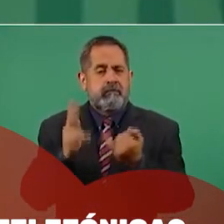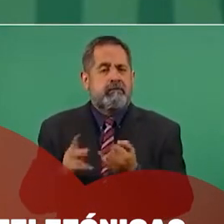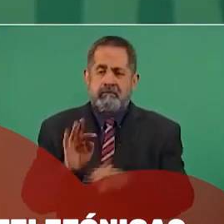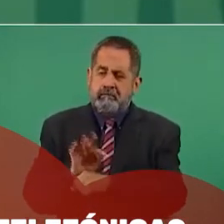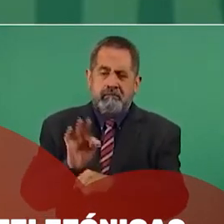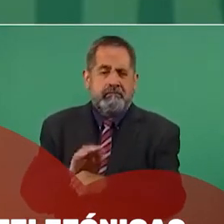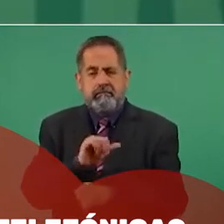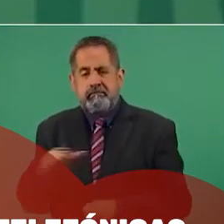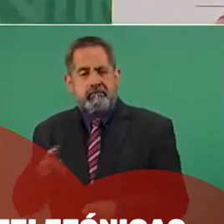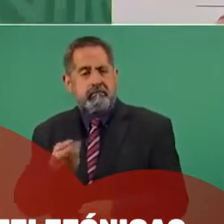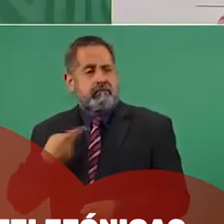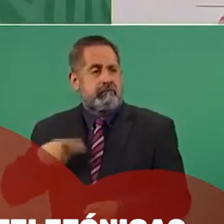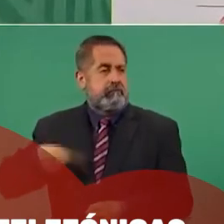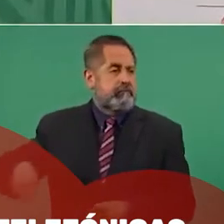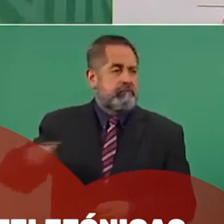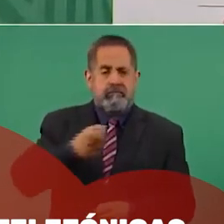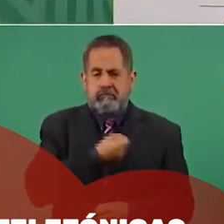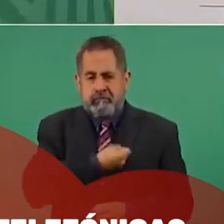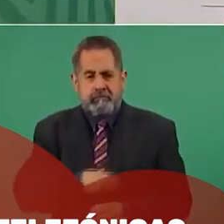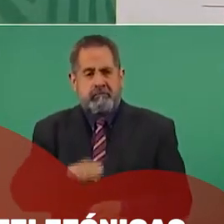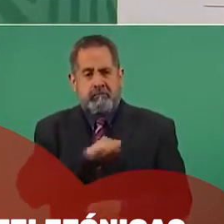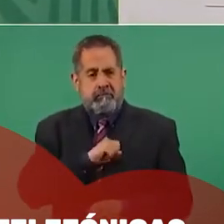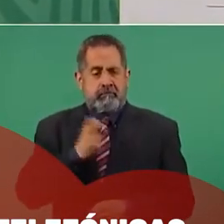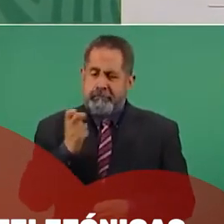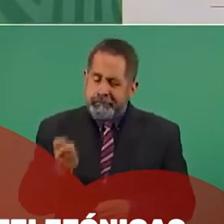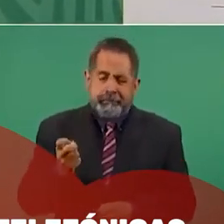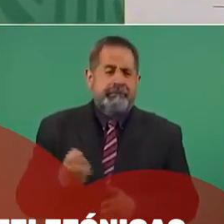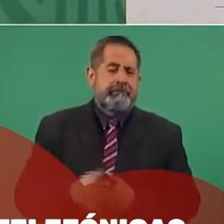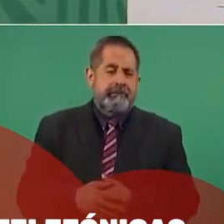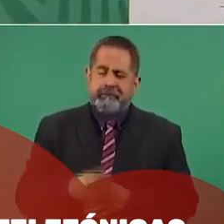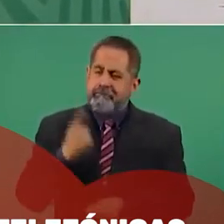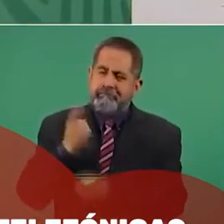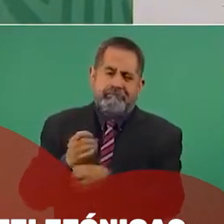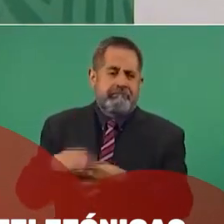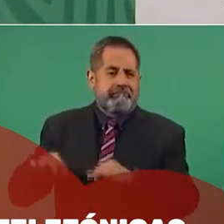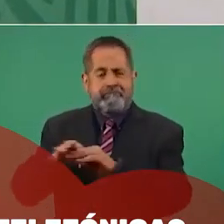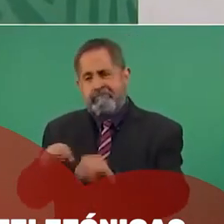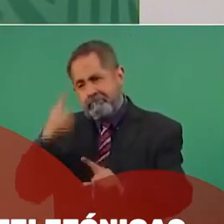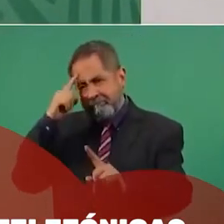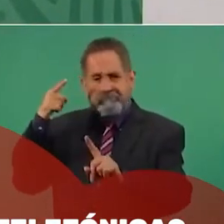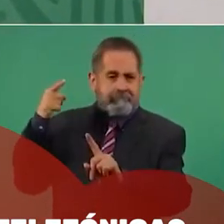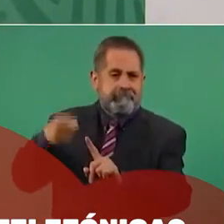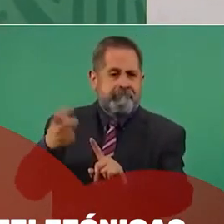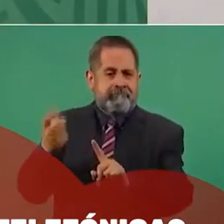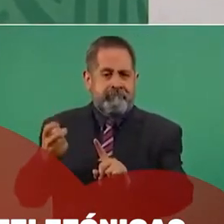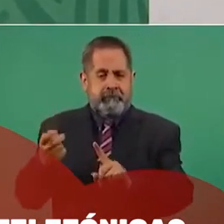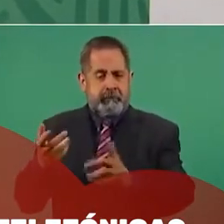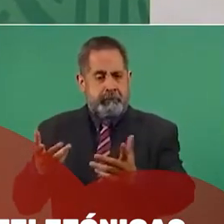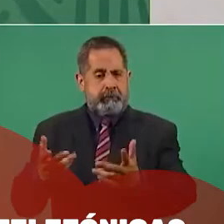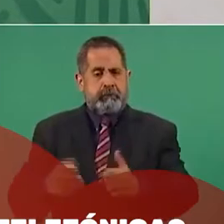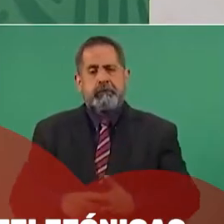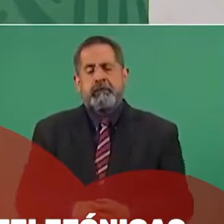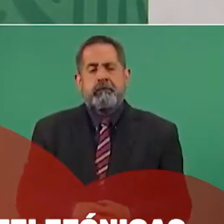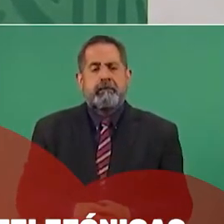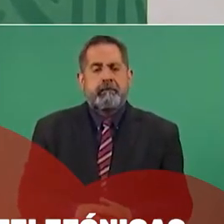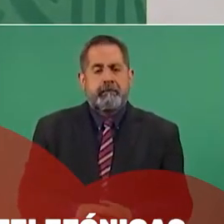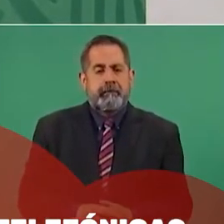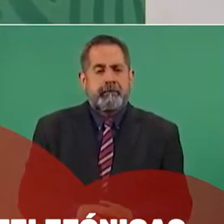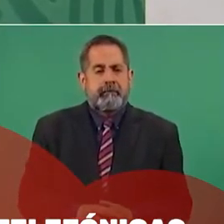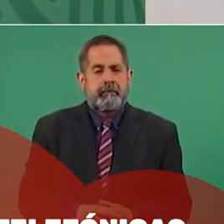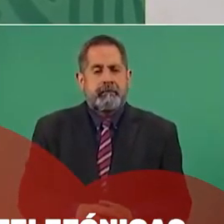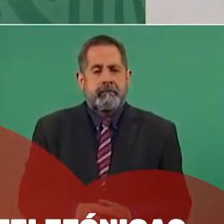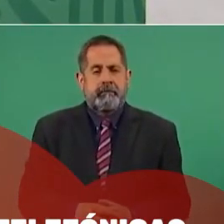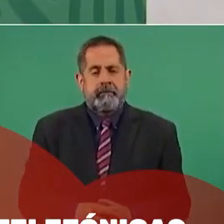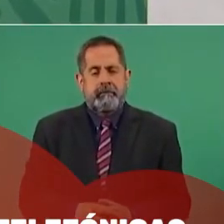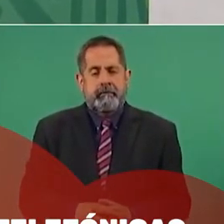los bancos. Como tienen mucho dinero para comprar o alquilar medios de información, traen una campaña en contra nuestra, expresó el presidente y subrayó